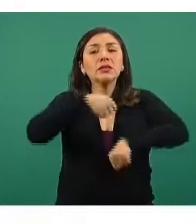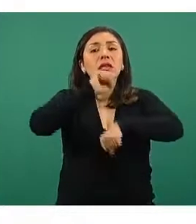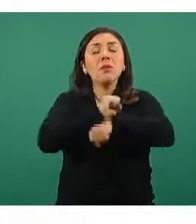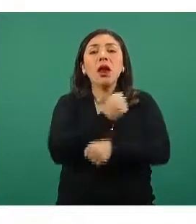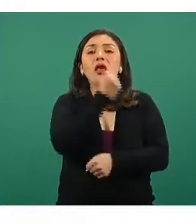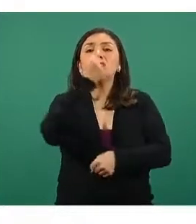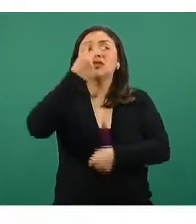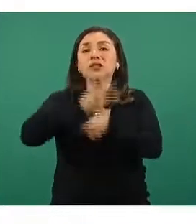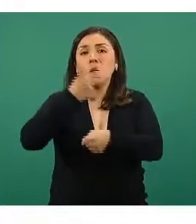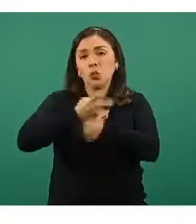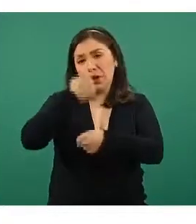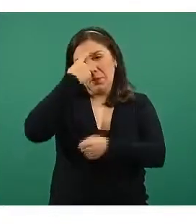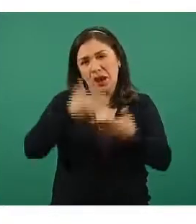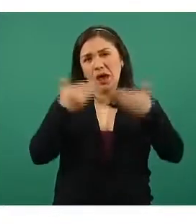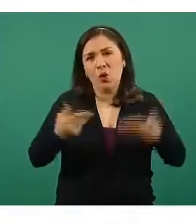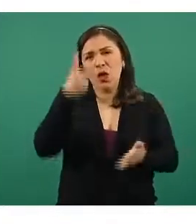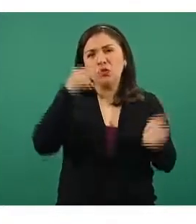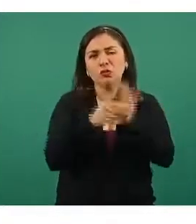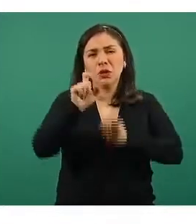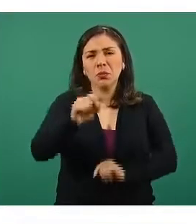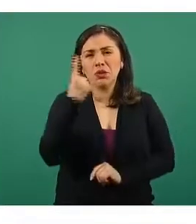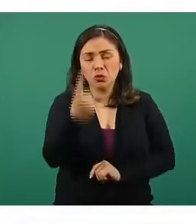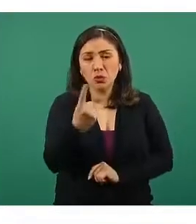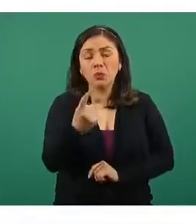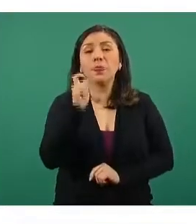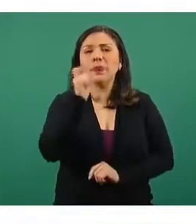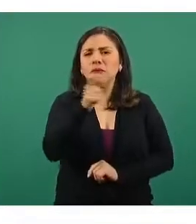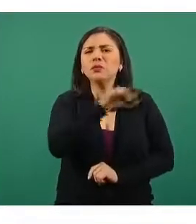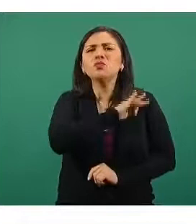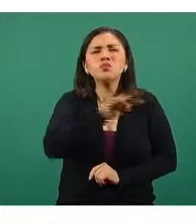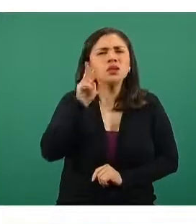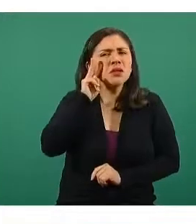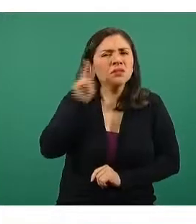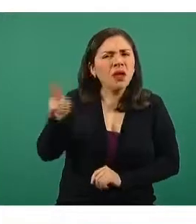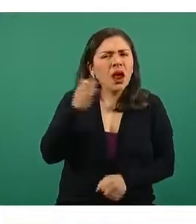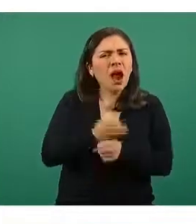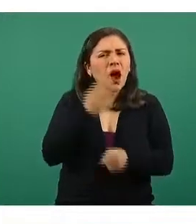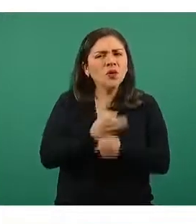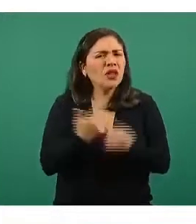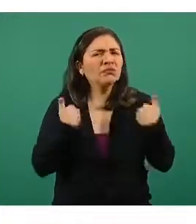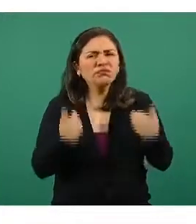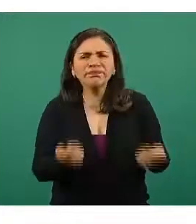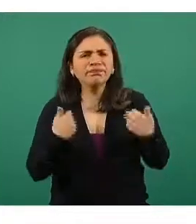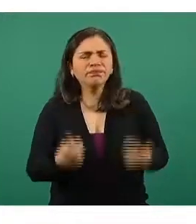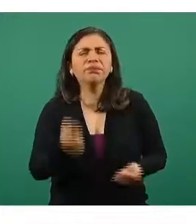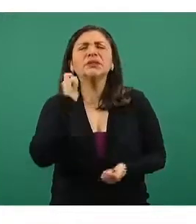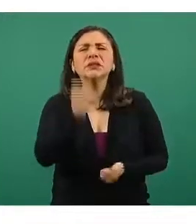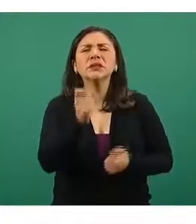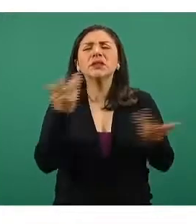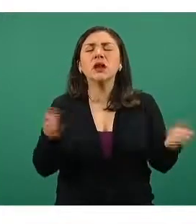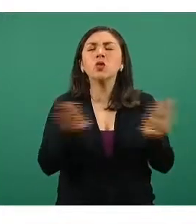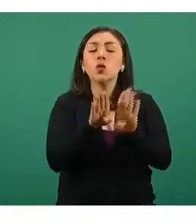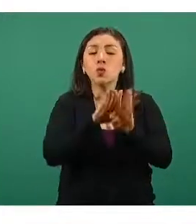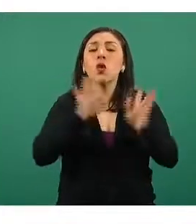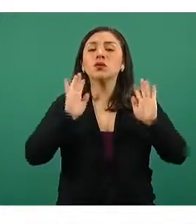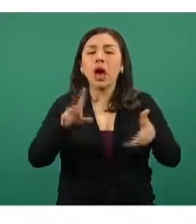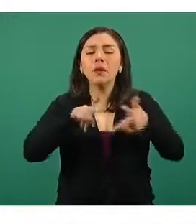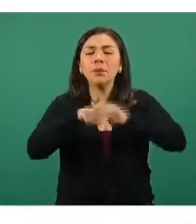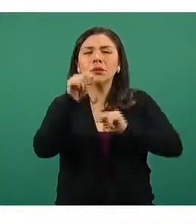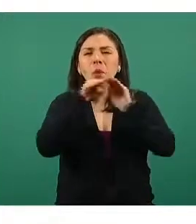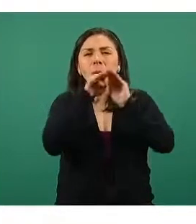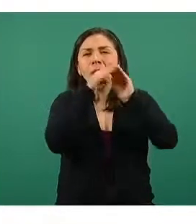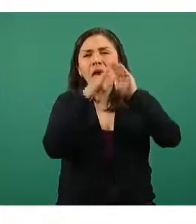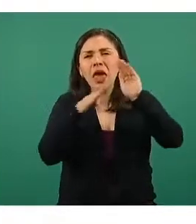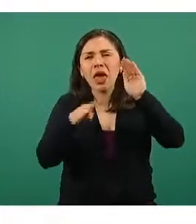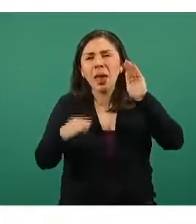del 2021 de este año y lo que podemos notar es una disminución que